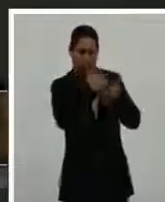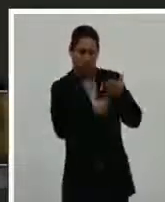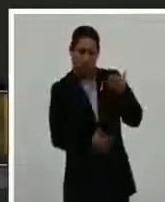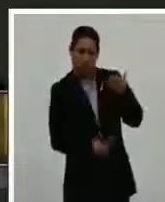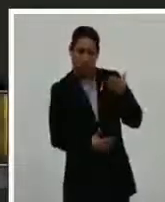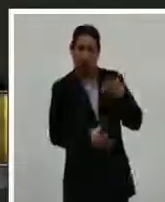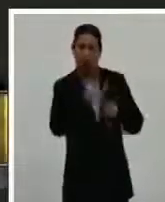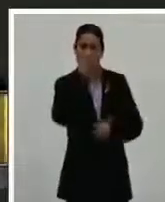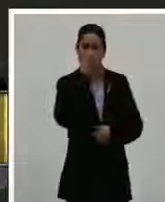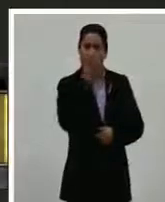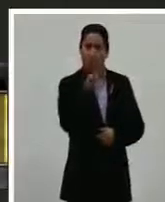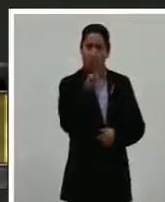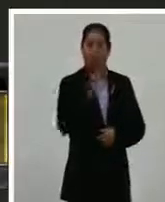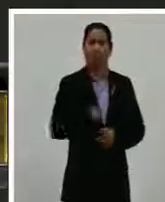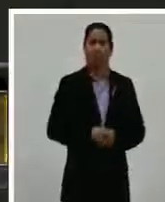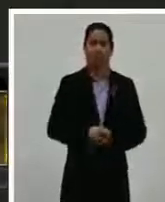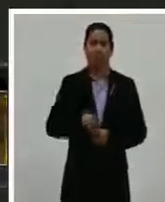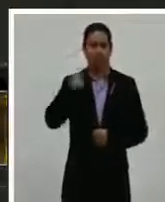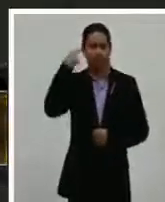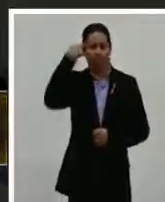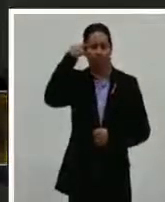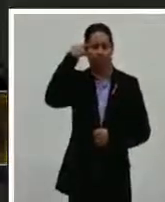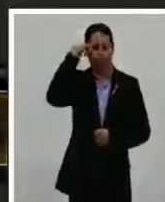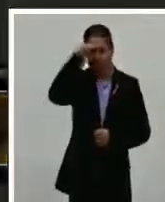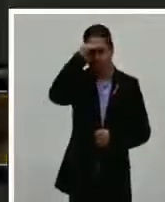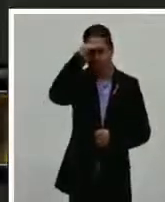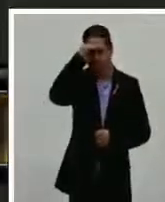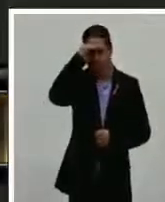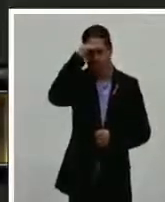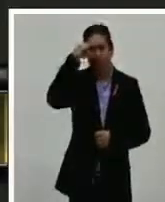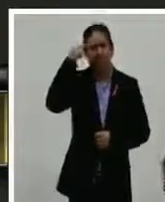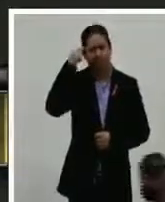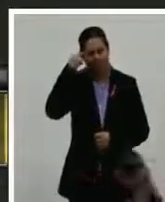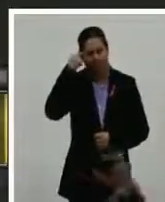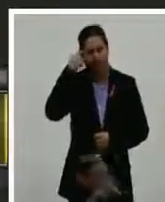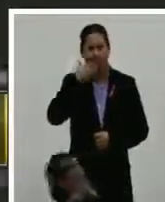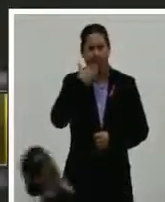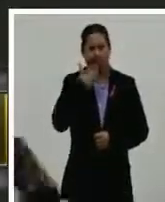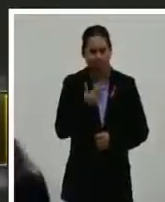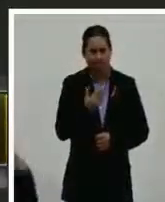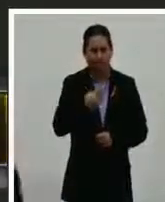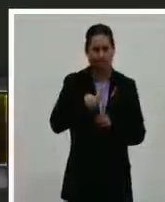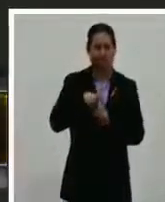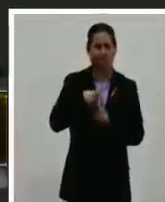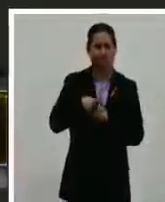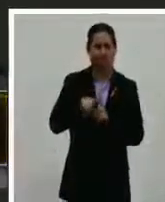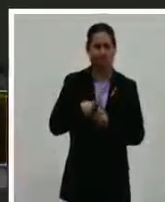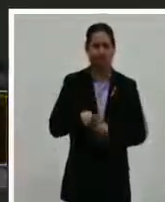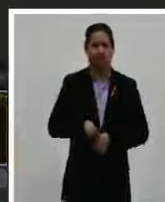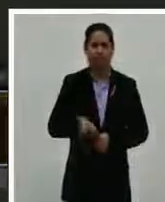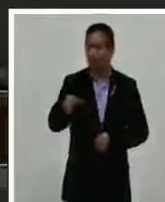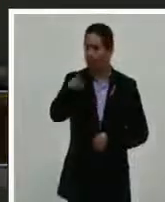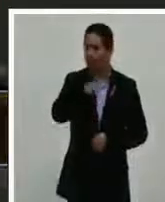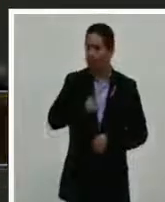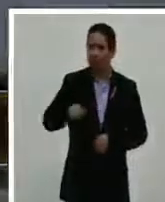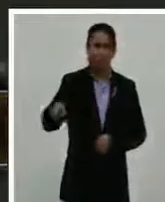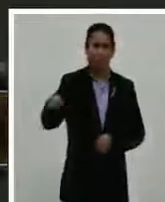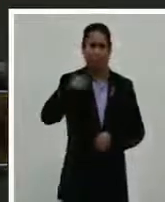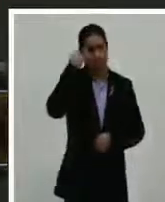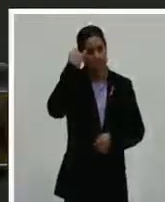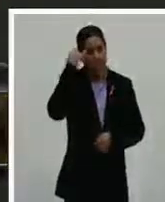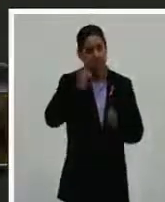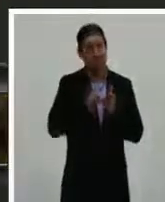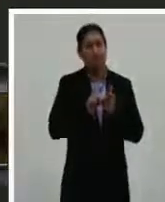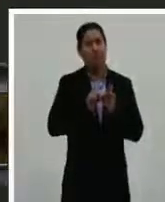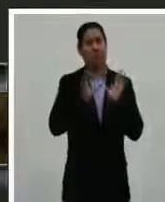mencionada deben de generar conciencia nos debe de mover ninguno estamos exentos de vivir un caso